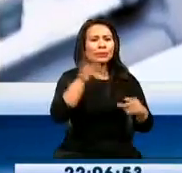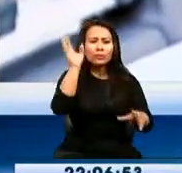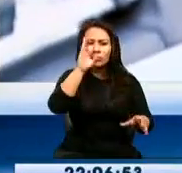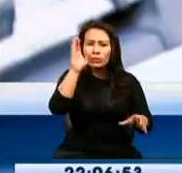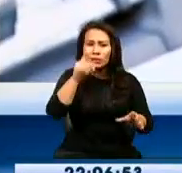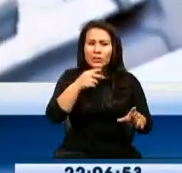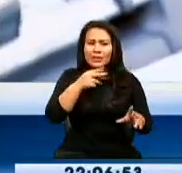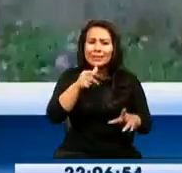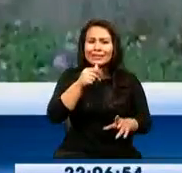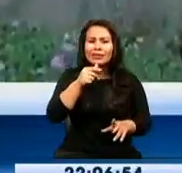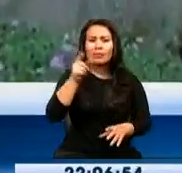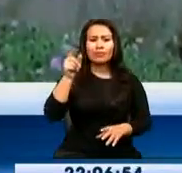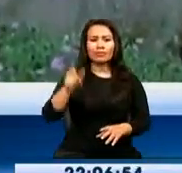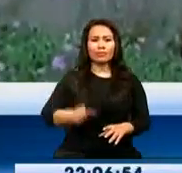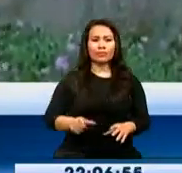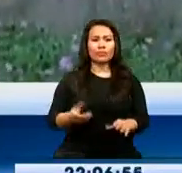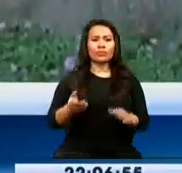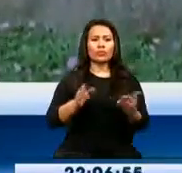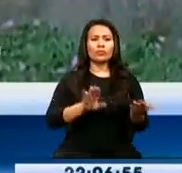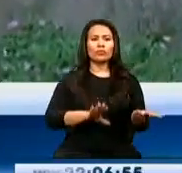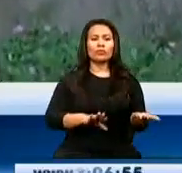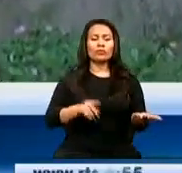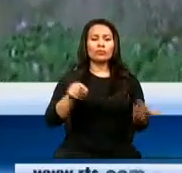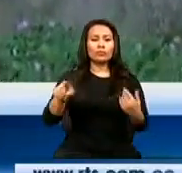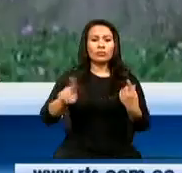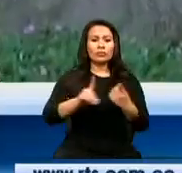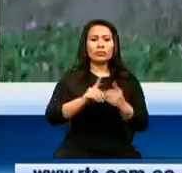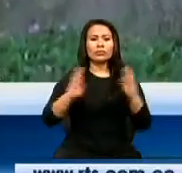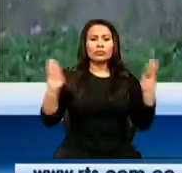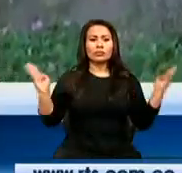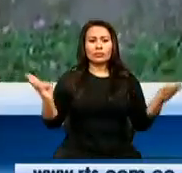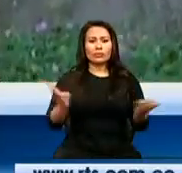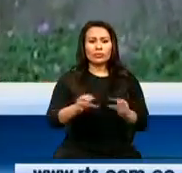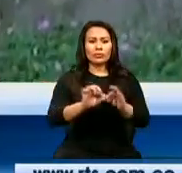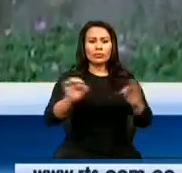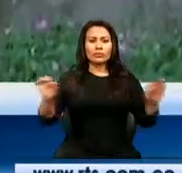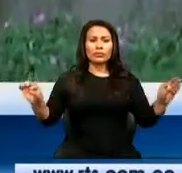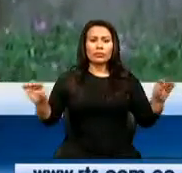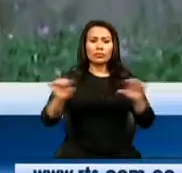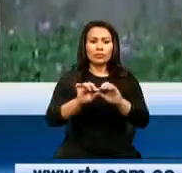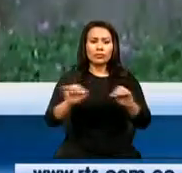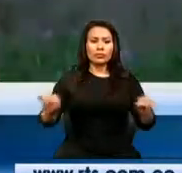cuyo cuerpo sin vida fue encontrado aquí, tras un cerco de alambre de púas.